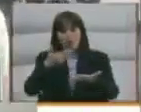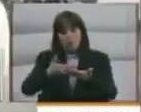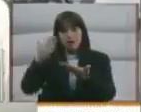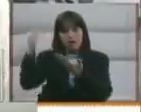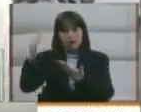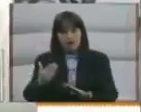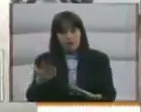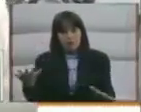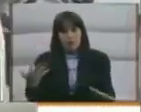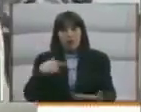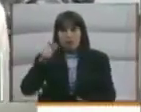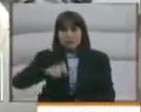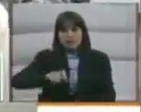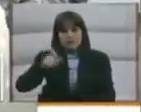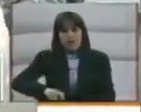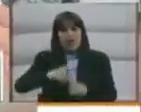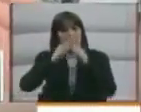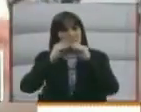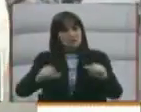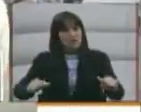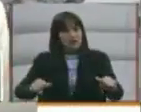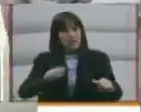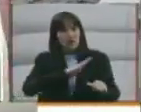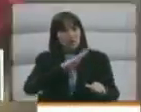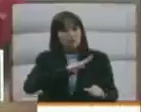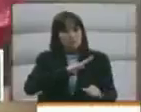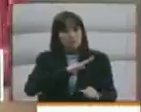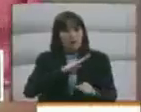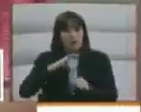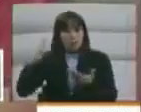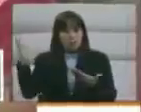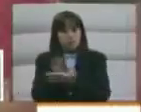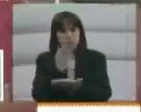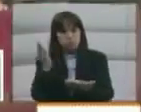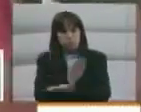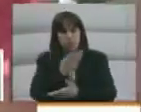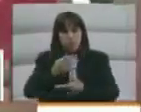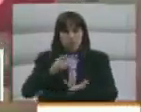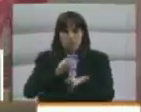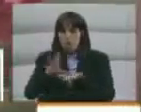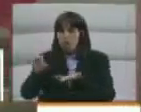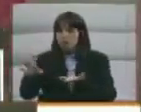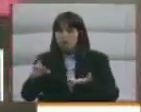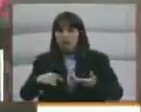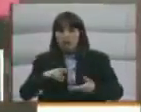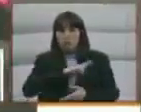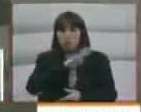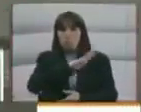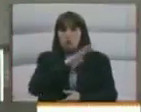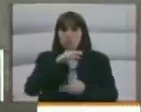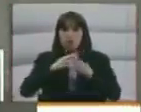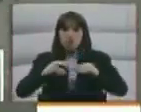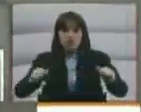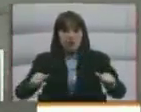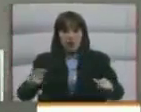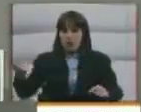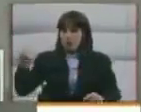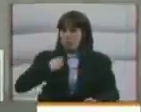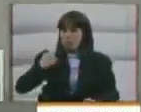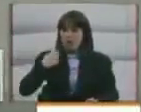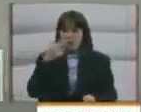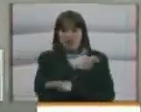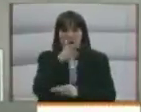las necesidades de nuestras tierras, por los desalojos que nos están haciendo a nosotros, por los sicariatos que nos hacen cuando